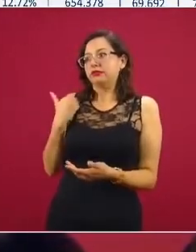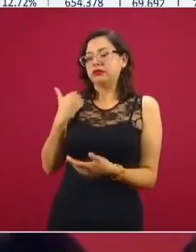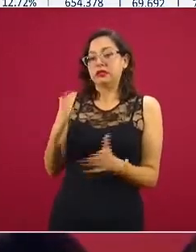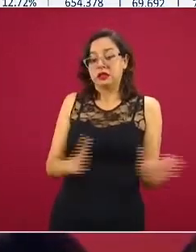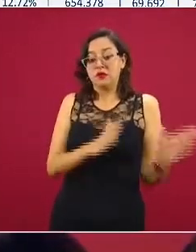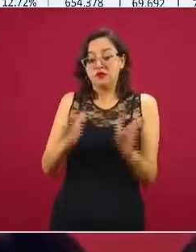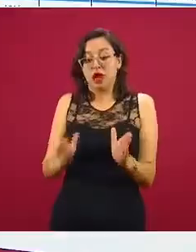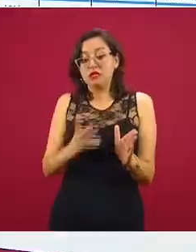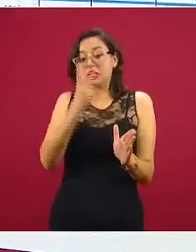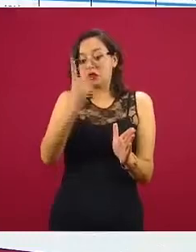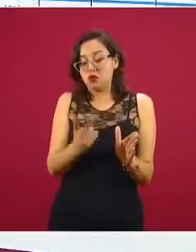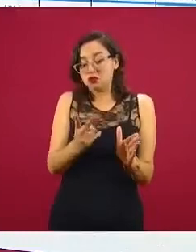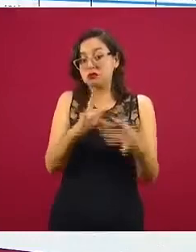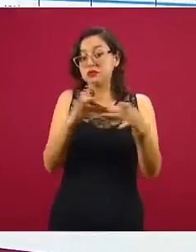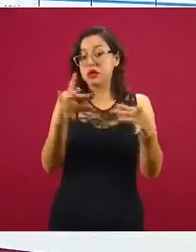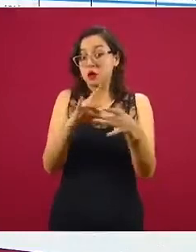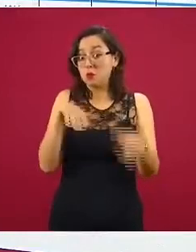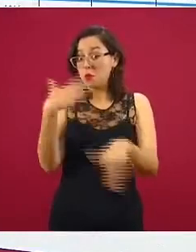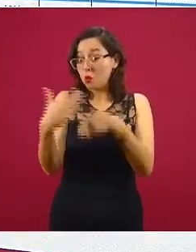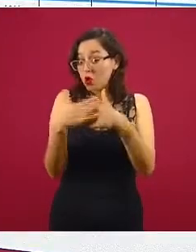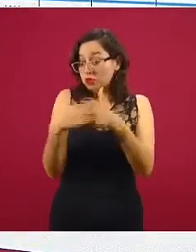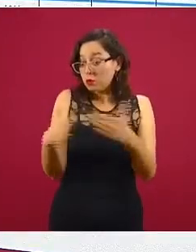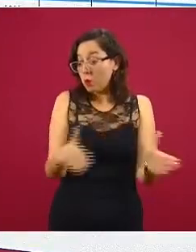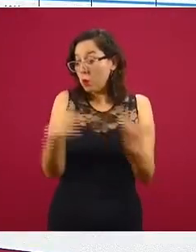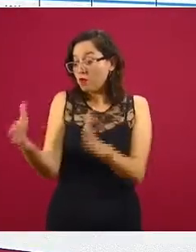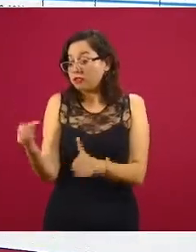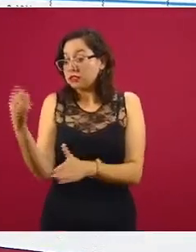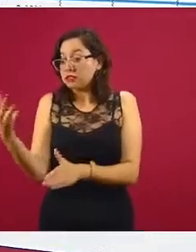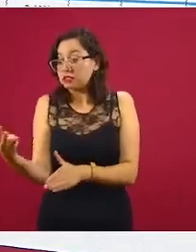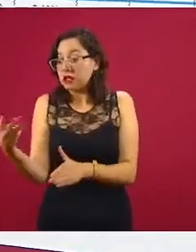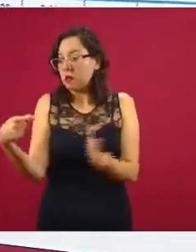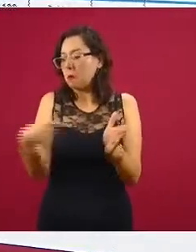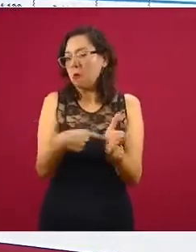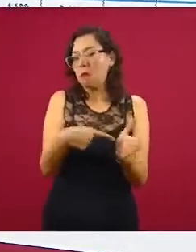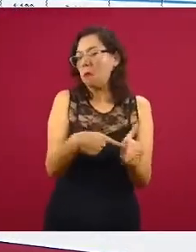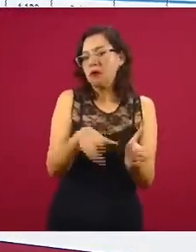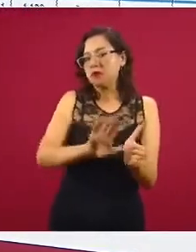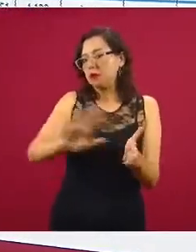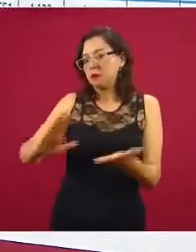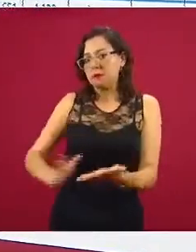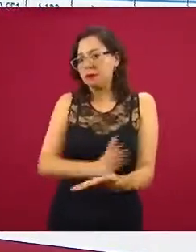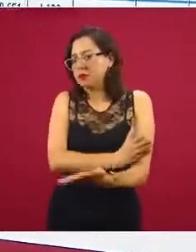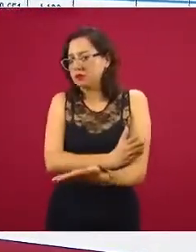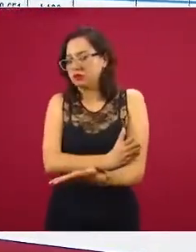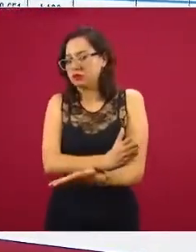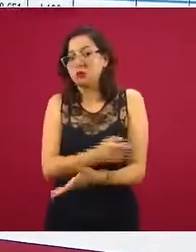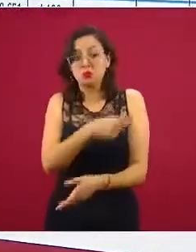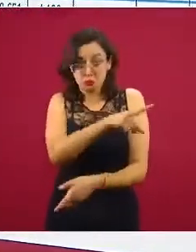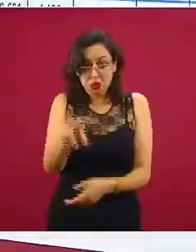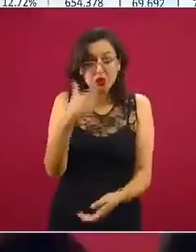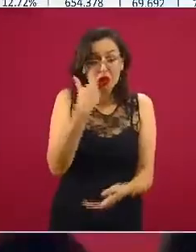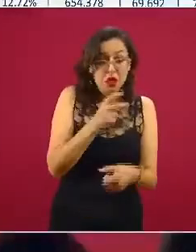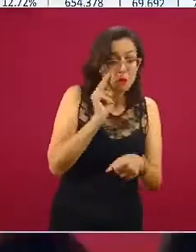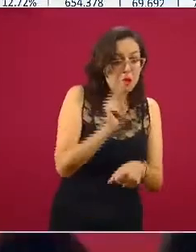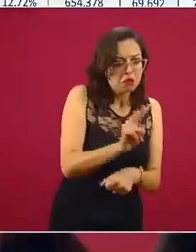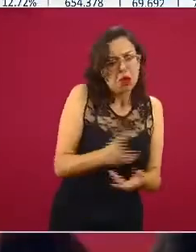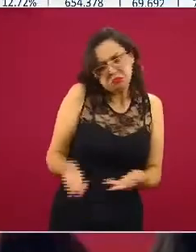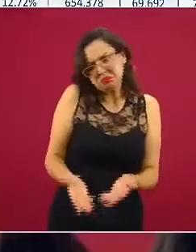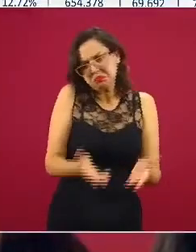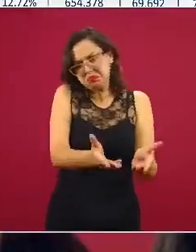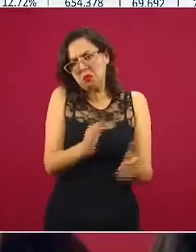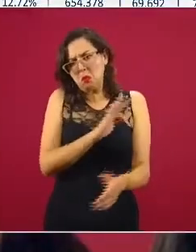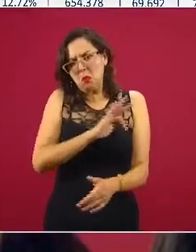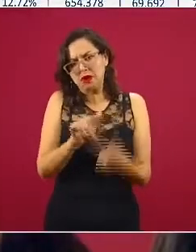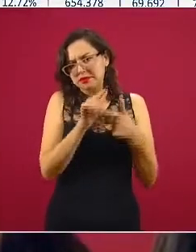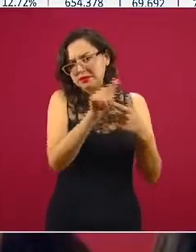seguir viendo, que lo vea, no pasa nada, pero no es nuestro elemento principal de trabajo. Les reexplico lo que comentamos hace